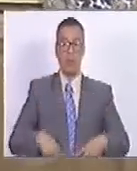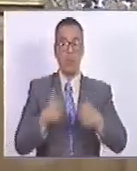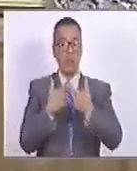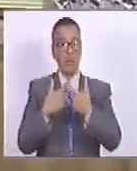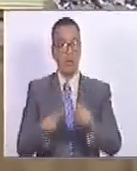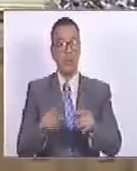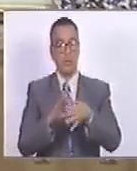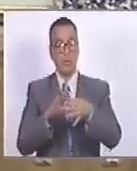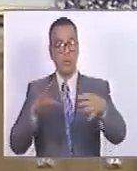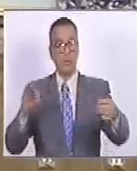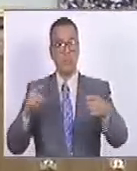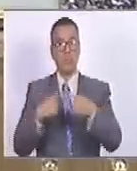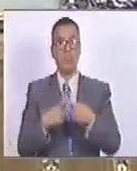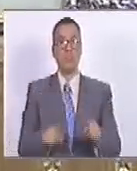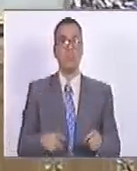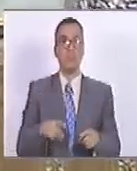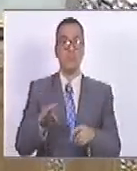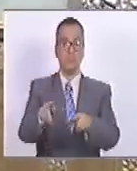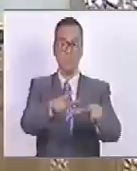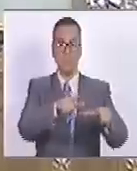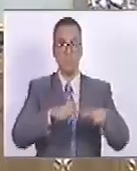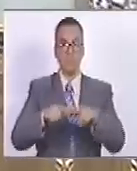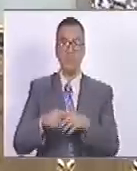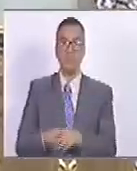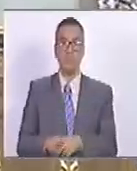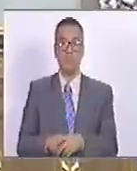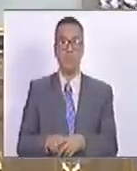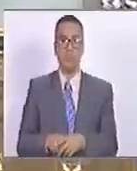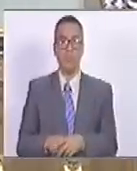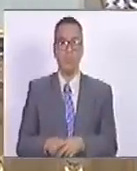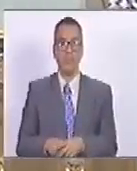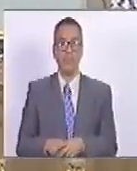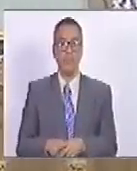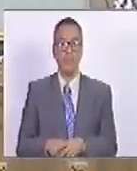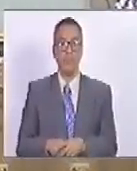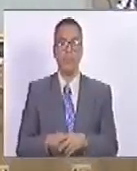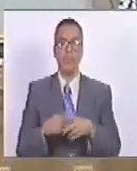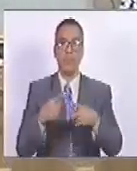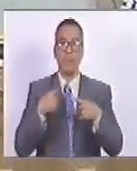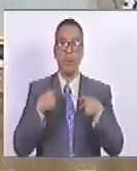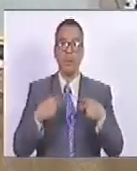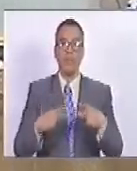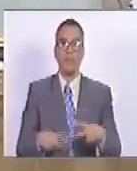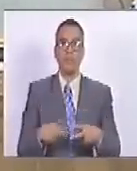la independencia, la soberanía, que son víctimas.